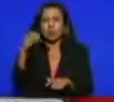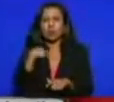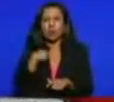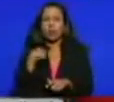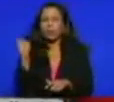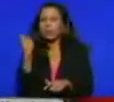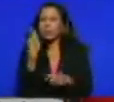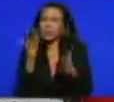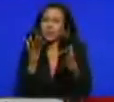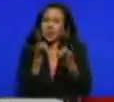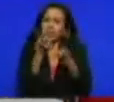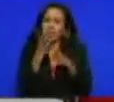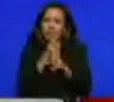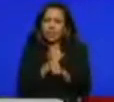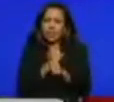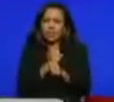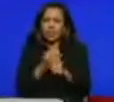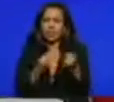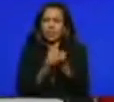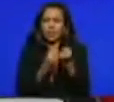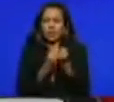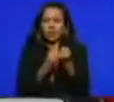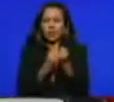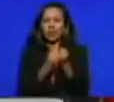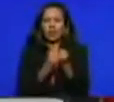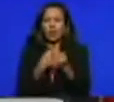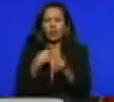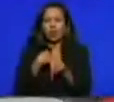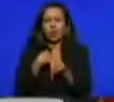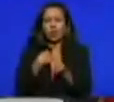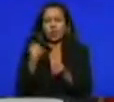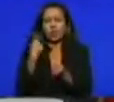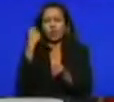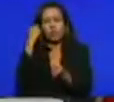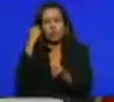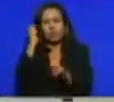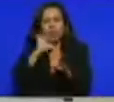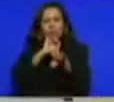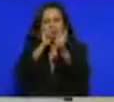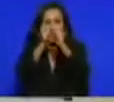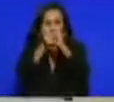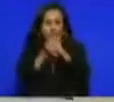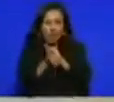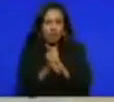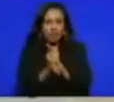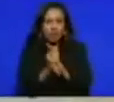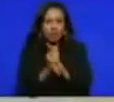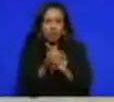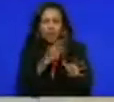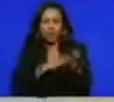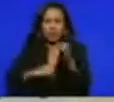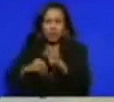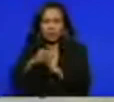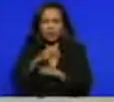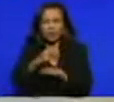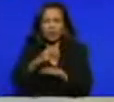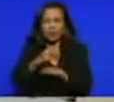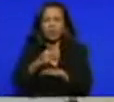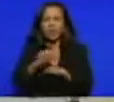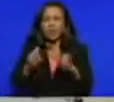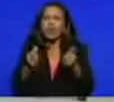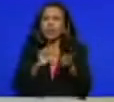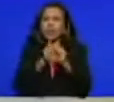yo quería hacer, porque yo siempre digo intercambio deportivo es un intercambio muy importante. Por eso ahora tenemos